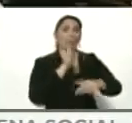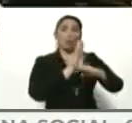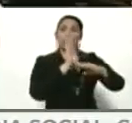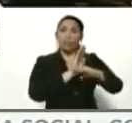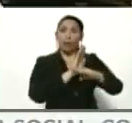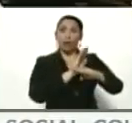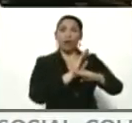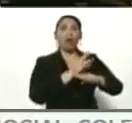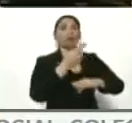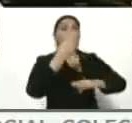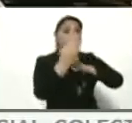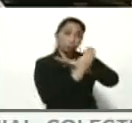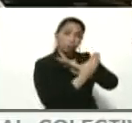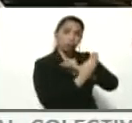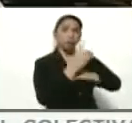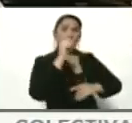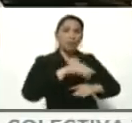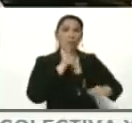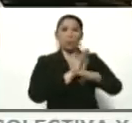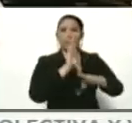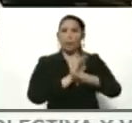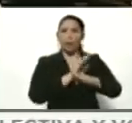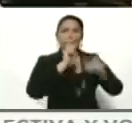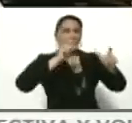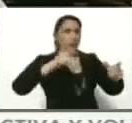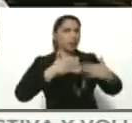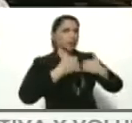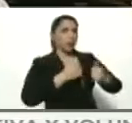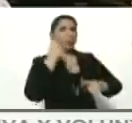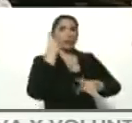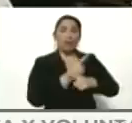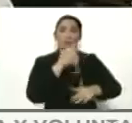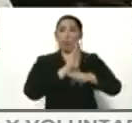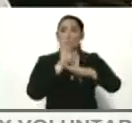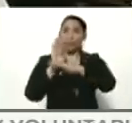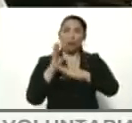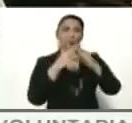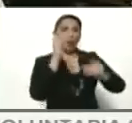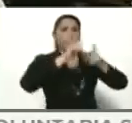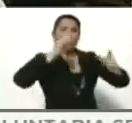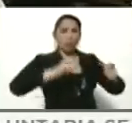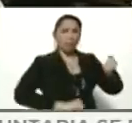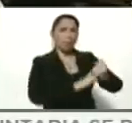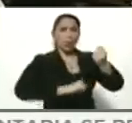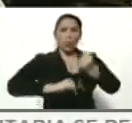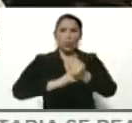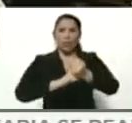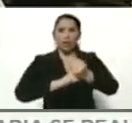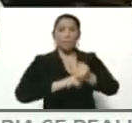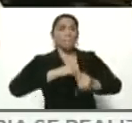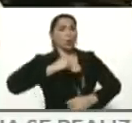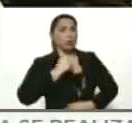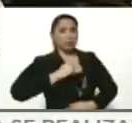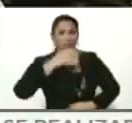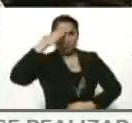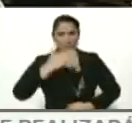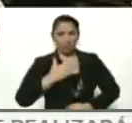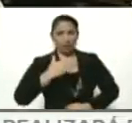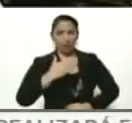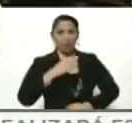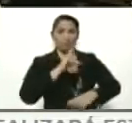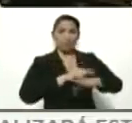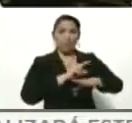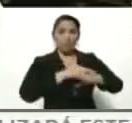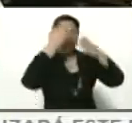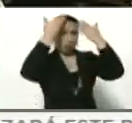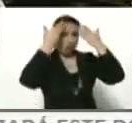los que nos cuidan, debemos cuidar a nuestro personal de salud, debemos cuidar a todas las personas que apoyan, policías, militares, el